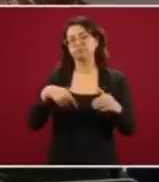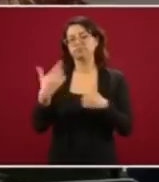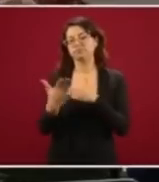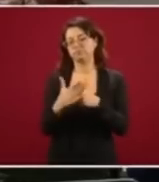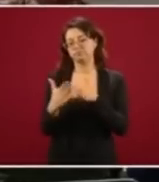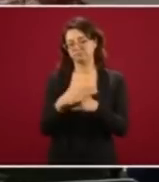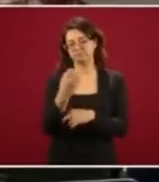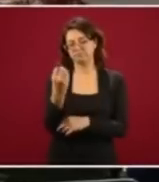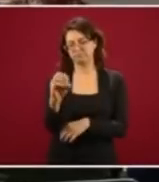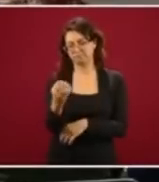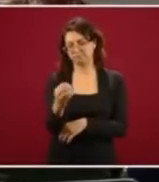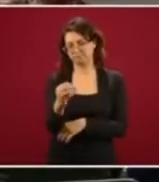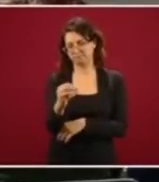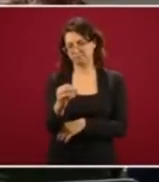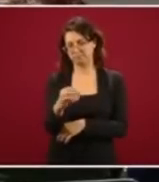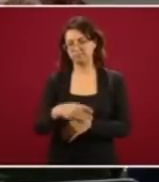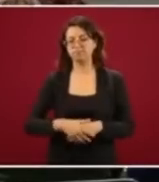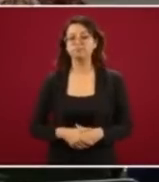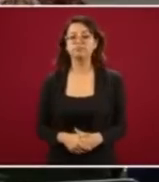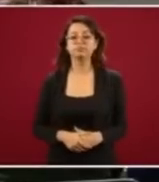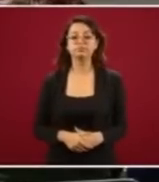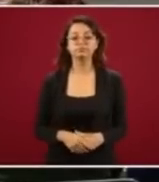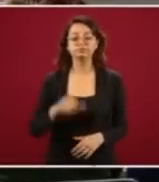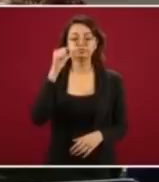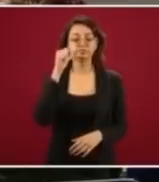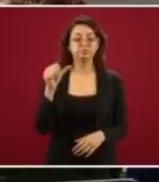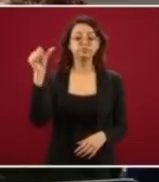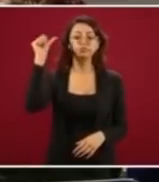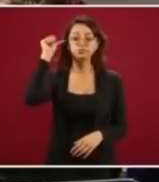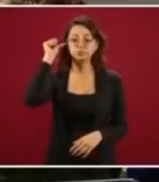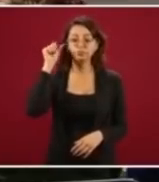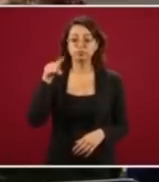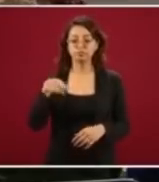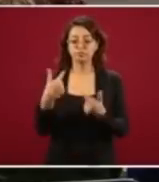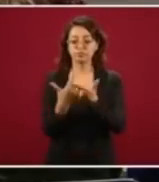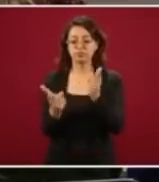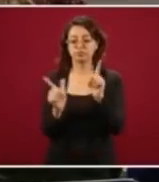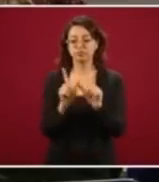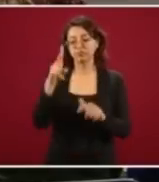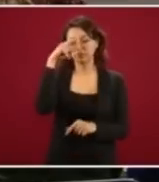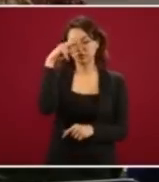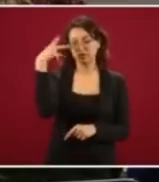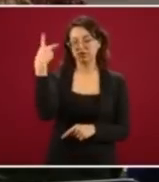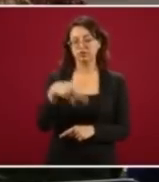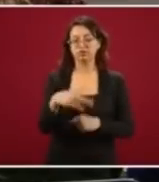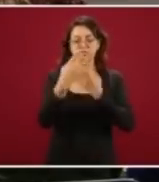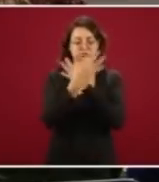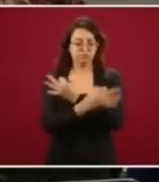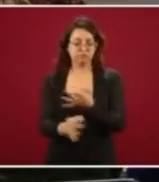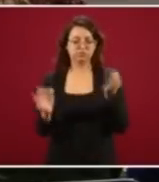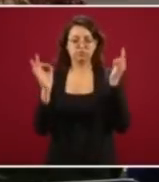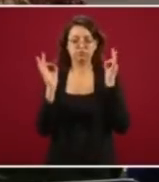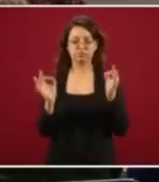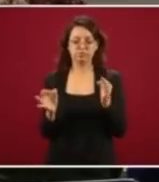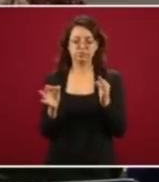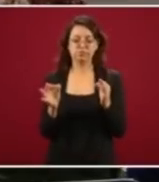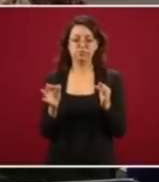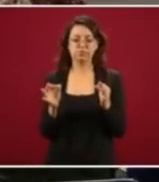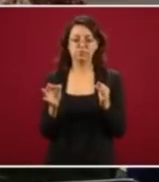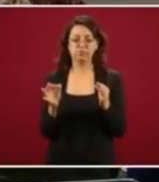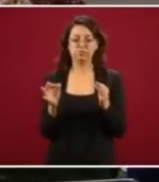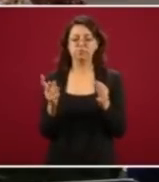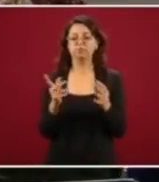nuevo inclinado. El día de ayer dio a conocer Grupo México que entregaría